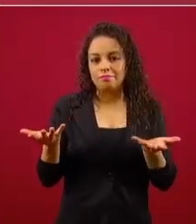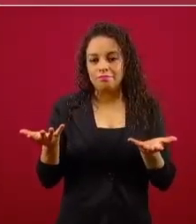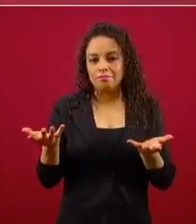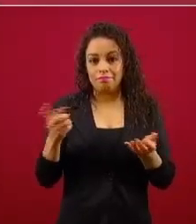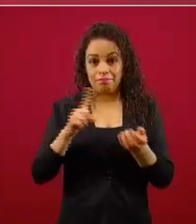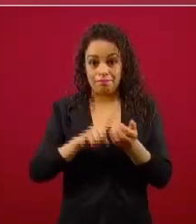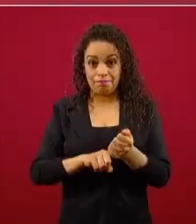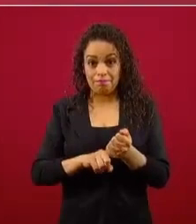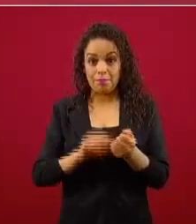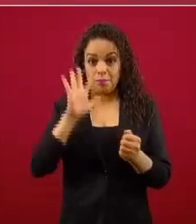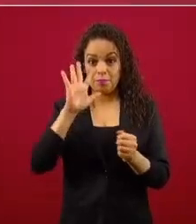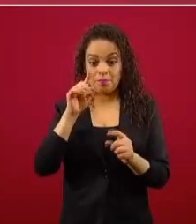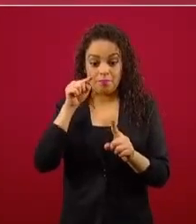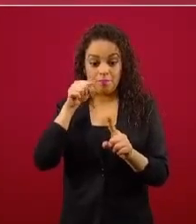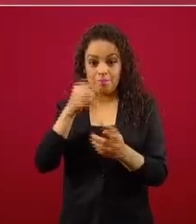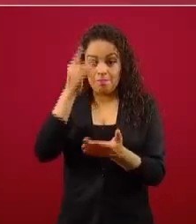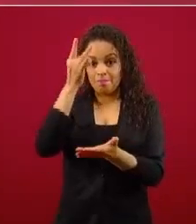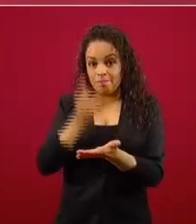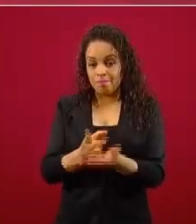señalarnos como